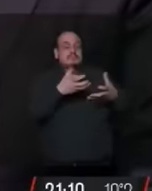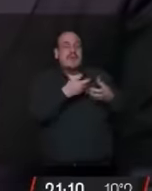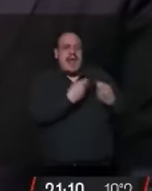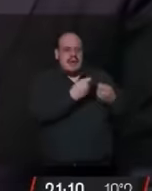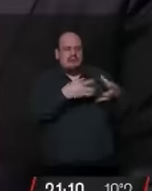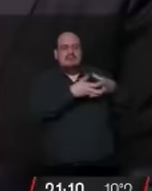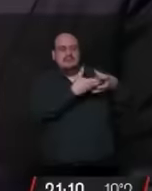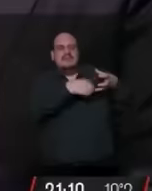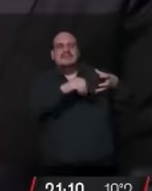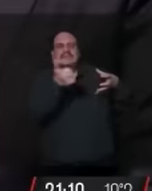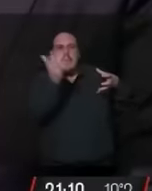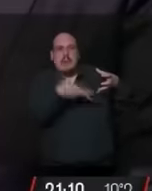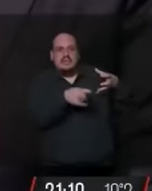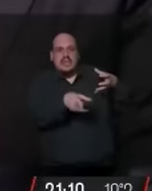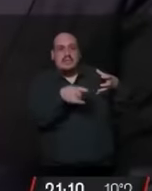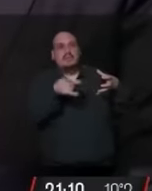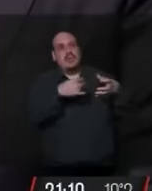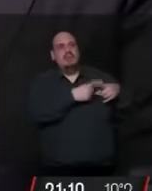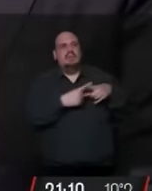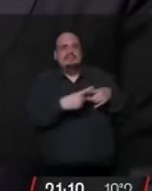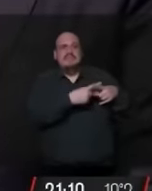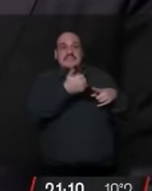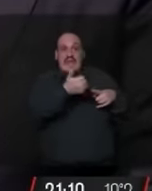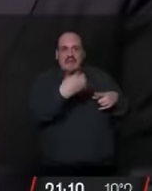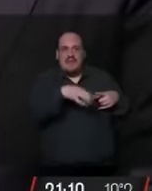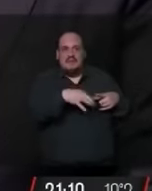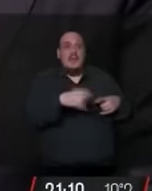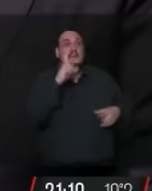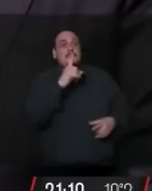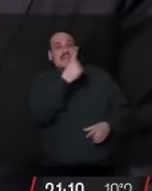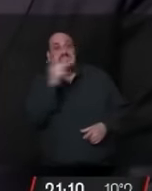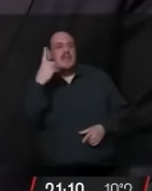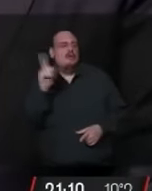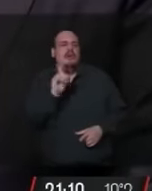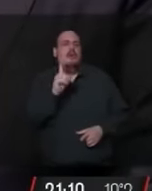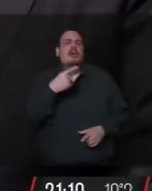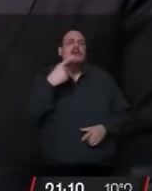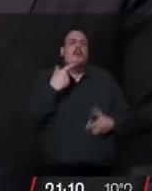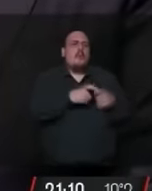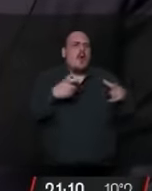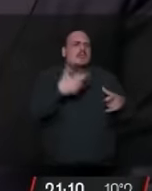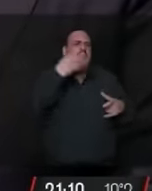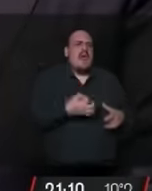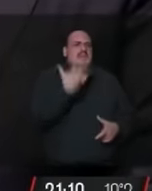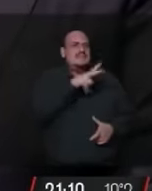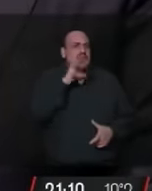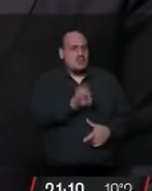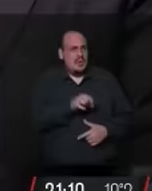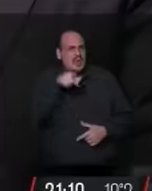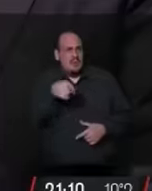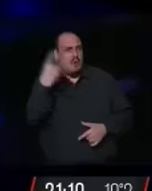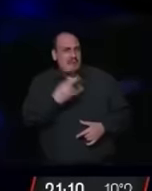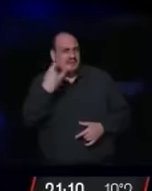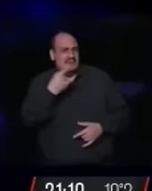tanto, digamos, primero tendrías que multiplicarlo por 6. O sea, con lo cual no te vas a 1.100, te vas a 350 aproximadamente. Con lo cual mentiste